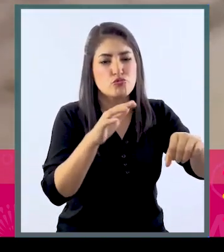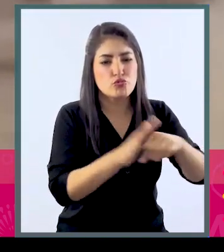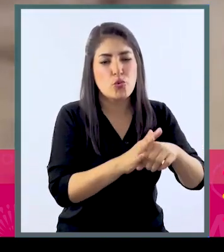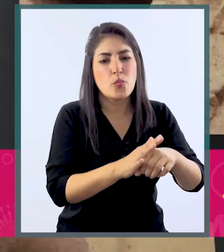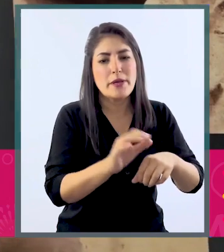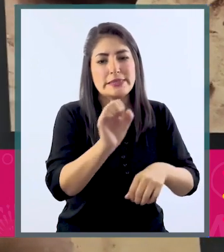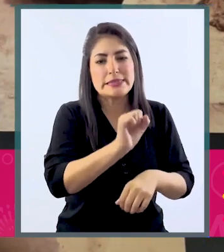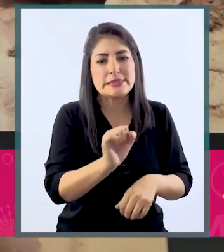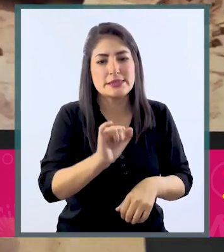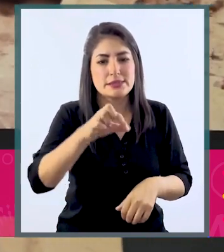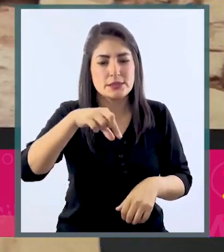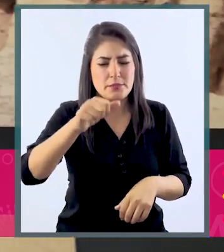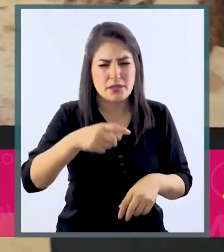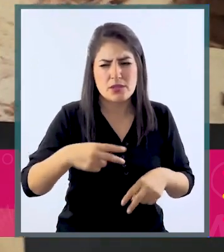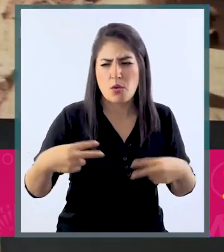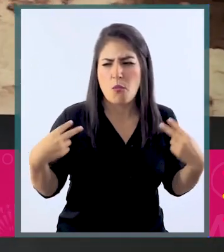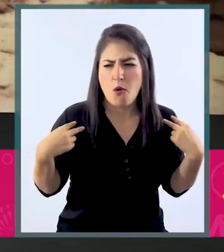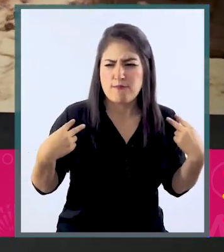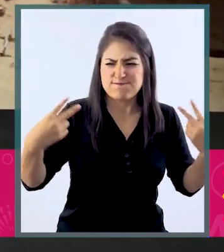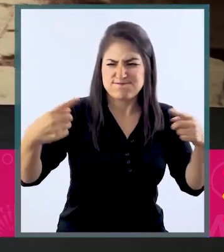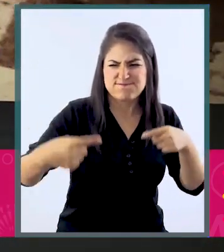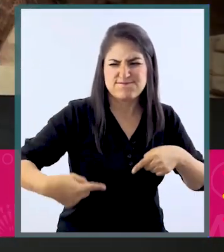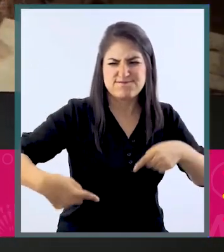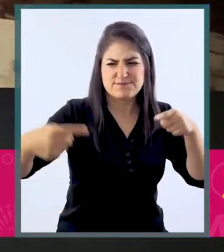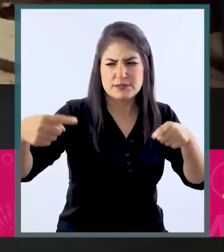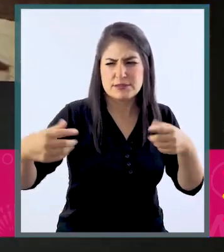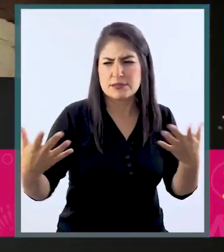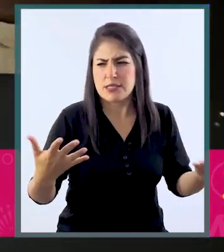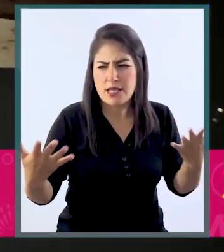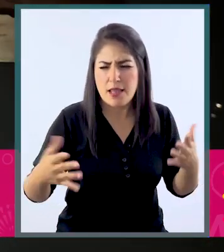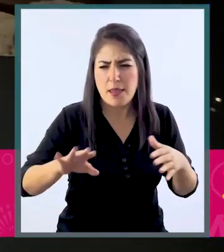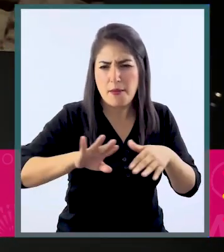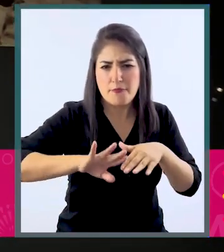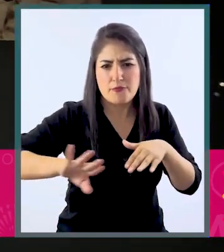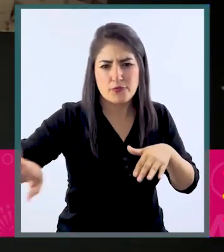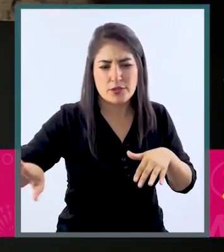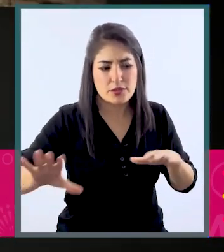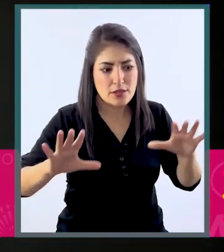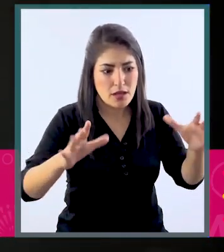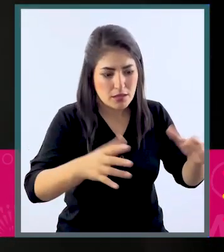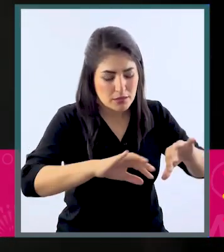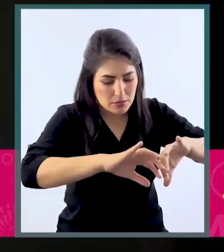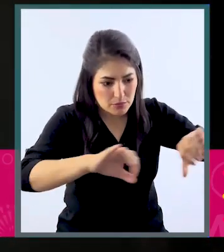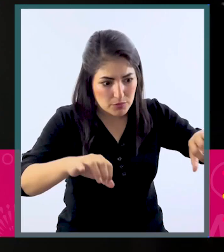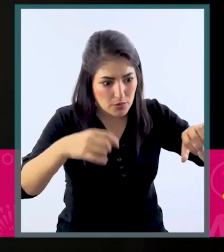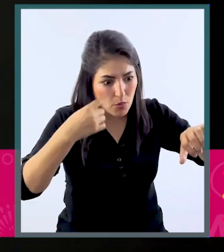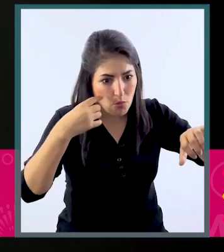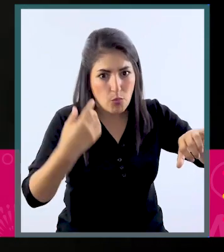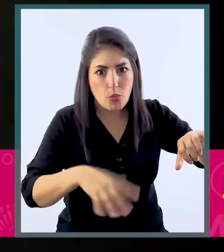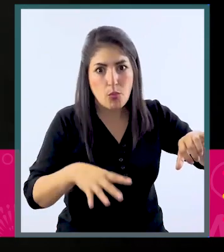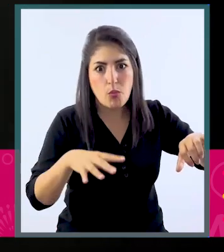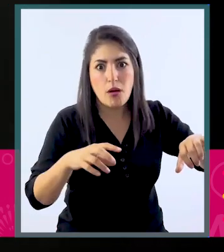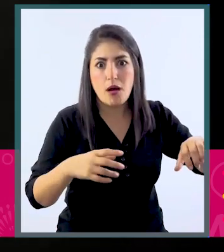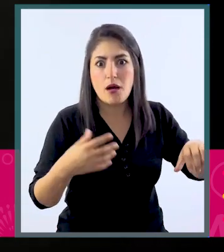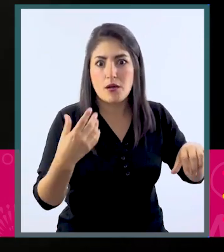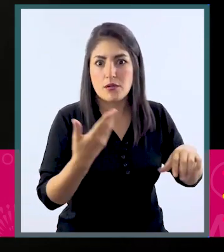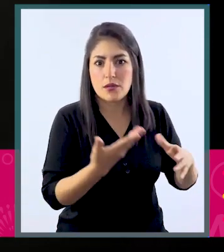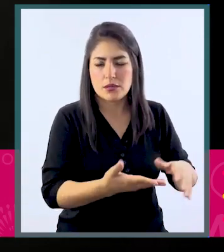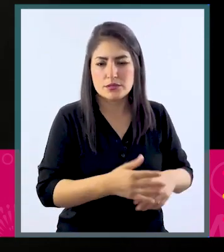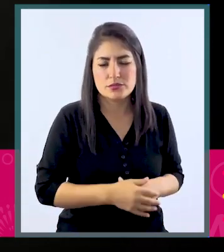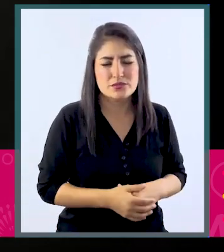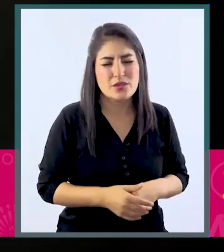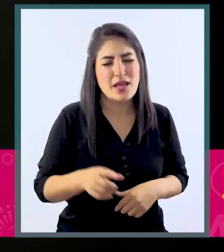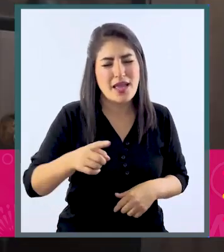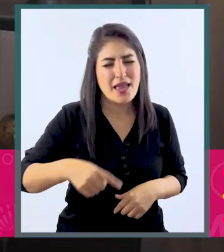enfrentó. Fue así que se dio el descubrimiento del señor de Zipán. Ya habíamos el indicio porque